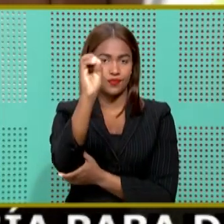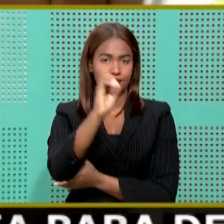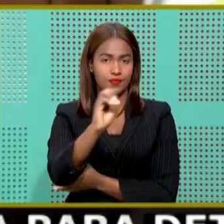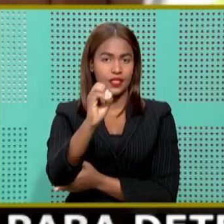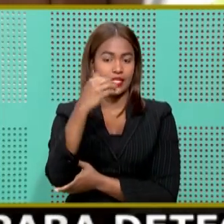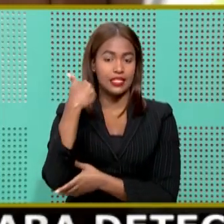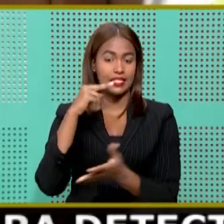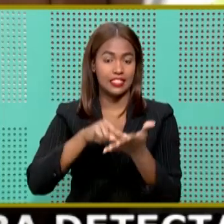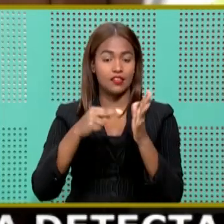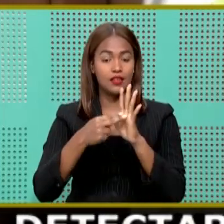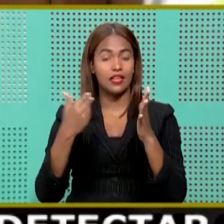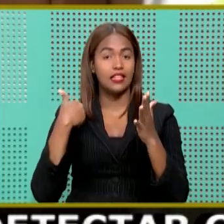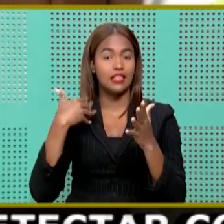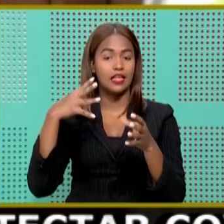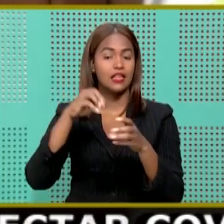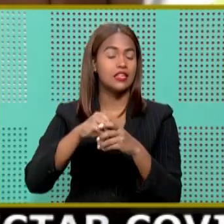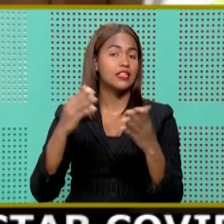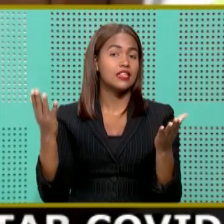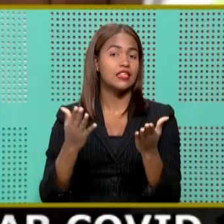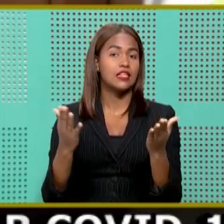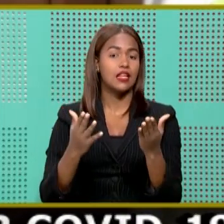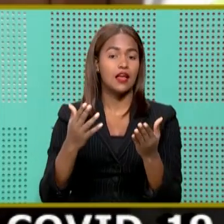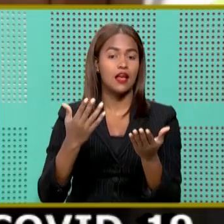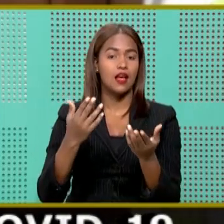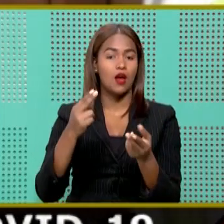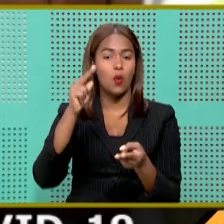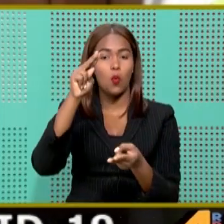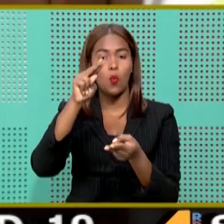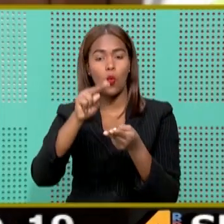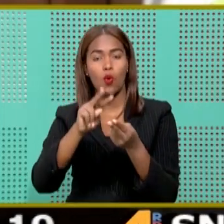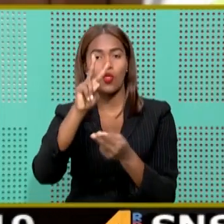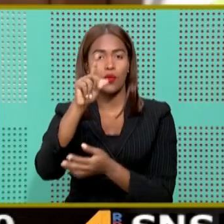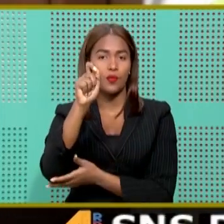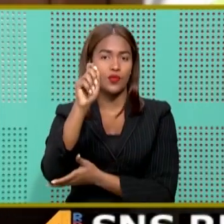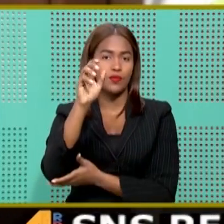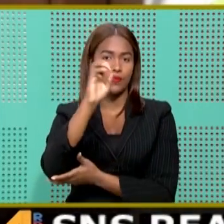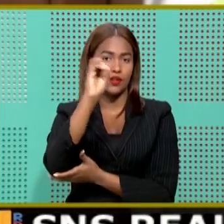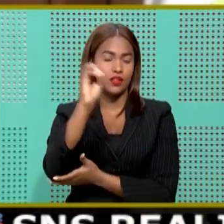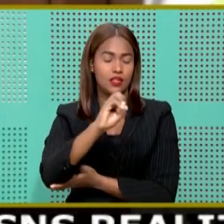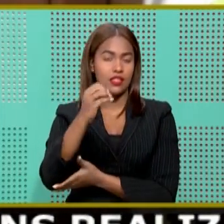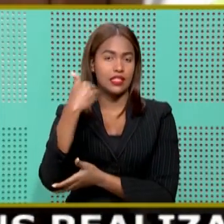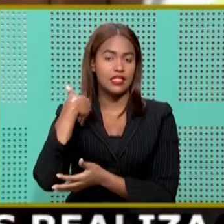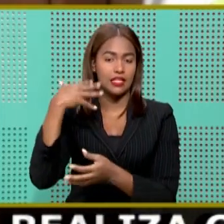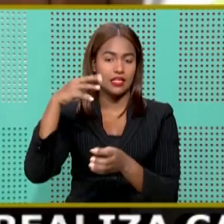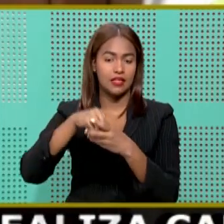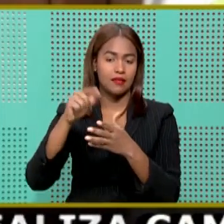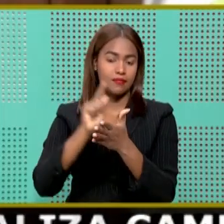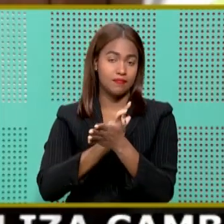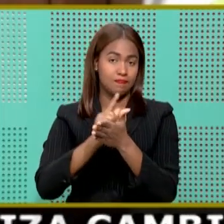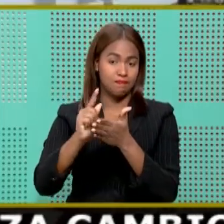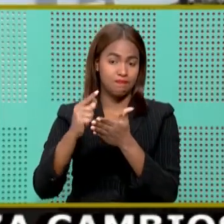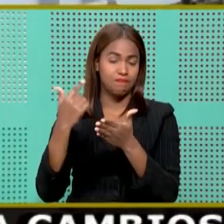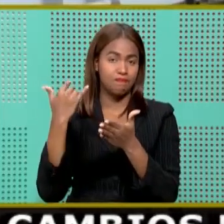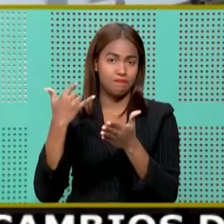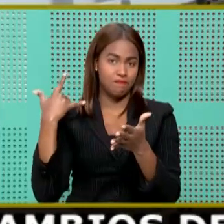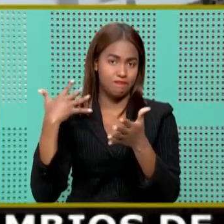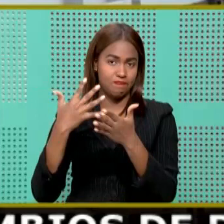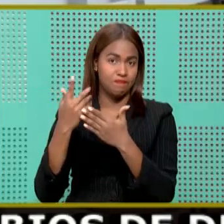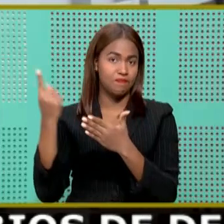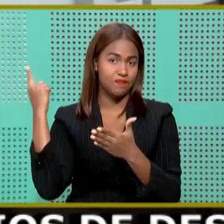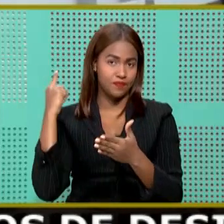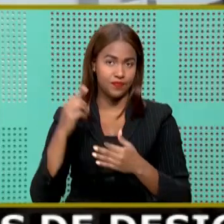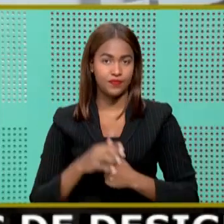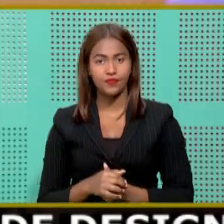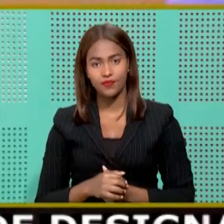33.55%, de manera que ha perdido 2 puntos porcentuales en el curso de esta semana.